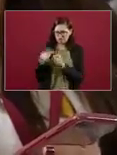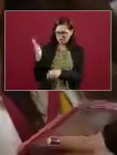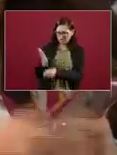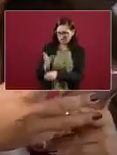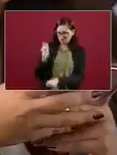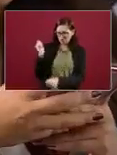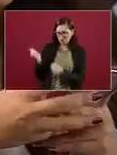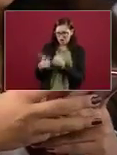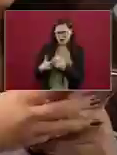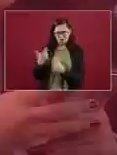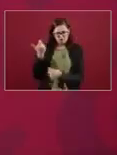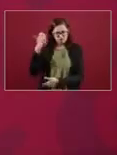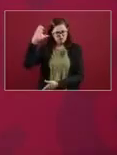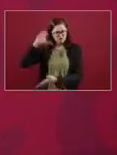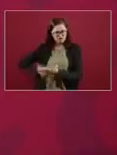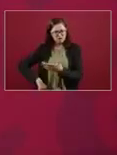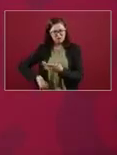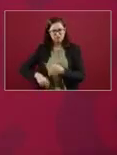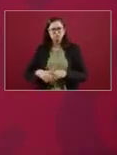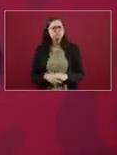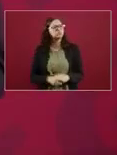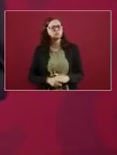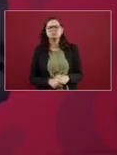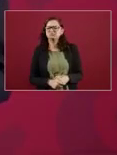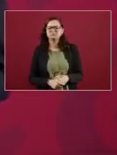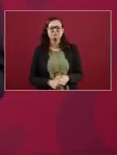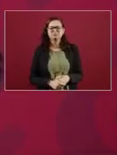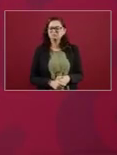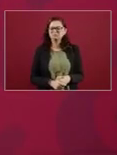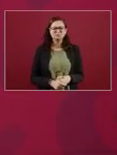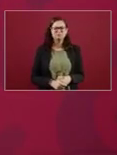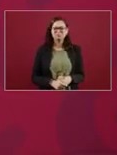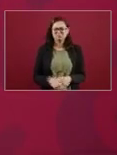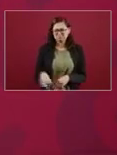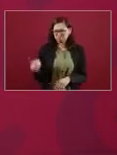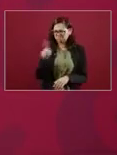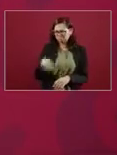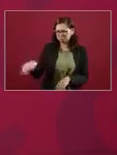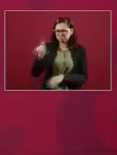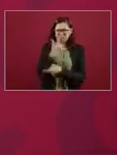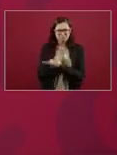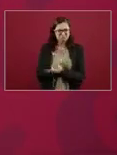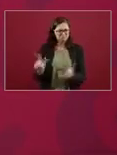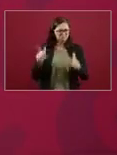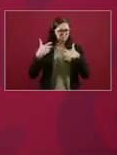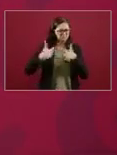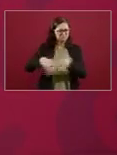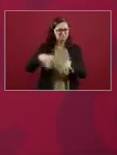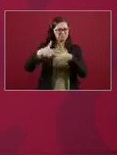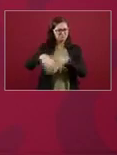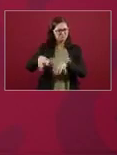estar yendo a clases? No, tienen derecho a manifestarse. Y